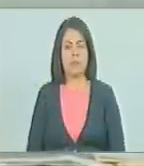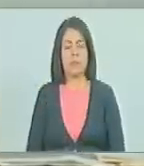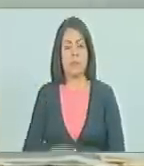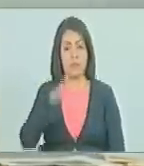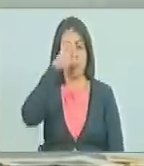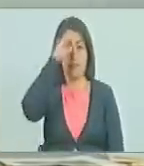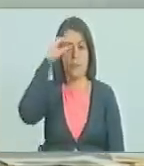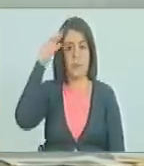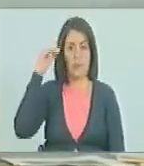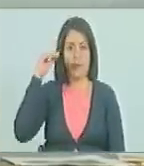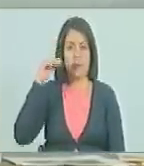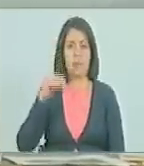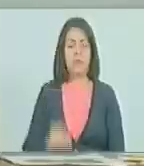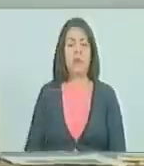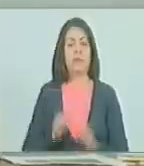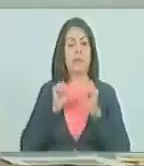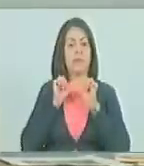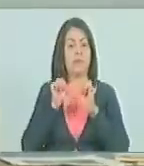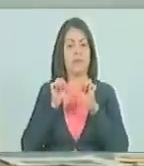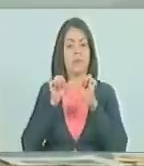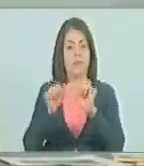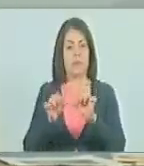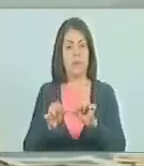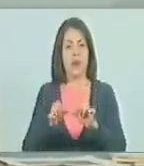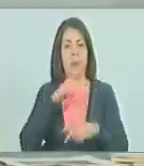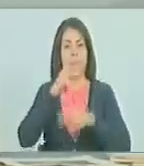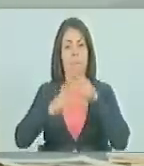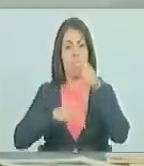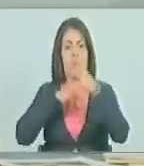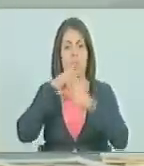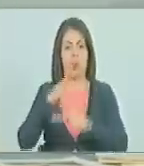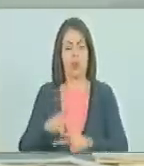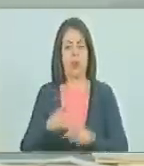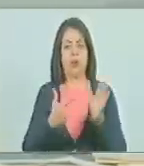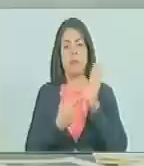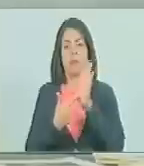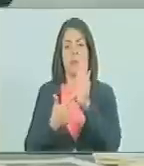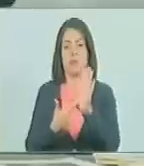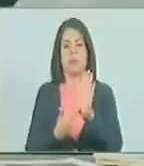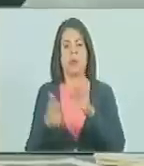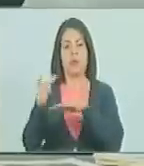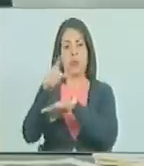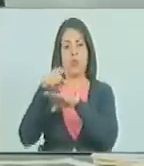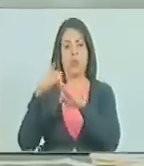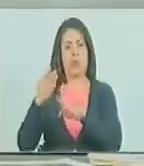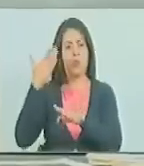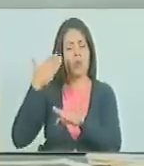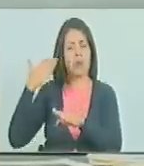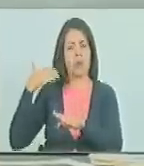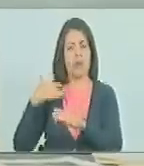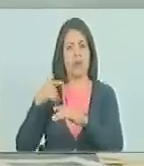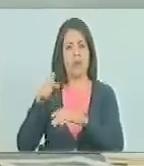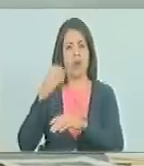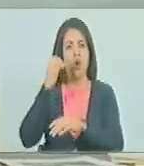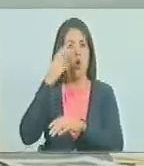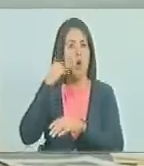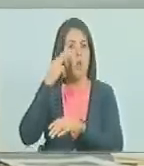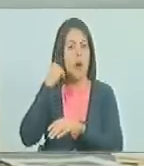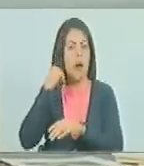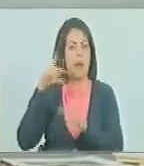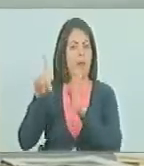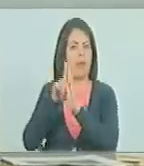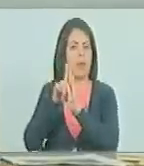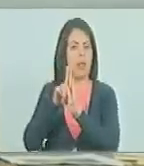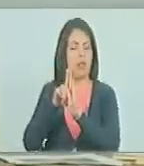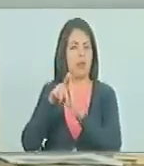Donald Trump le da continuidad a la política plasmada desde el gobierno anterior de Barack Obama, desde el decreto de